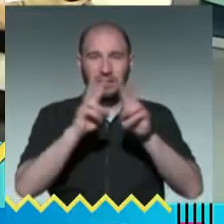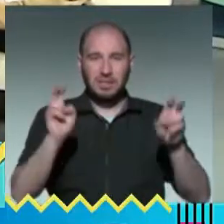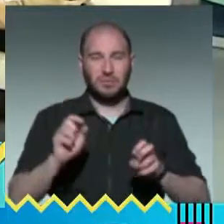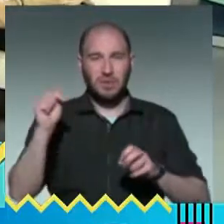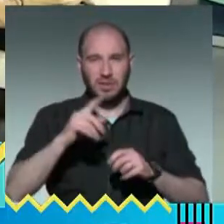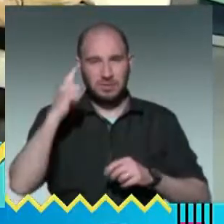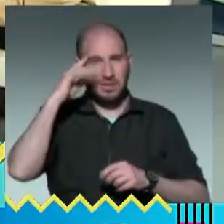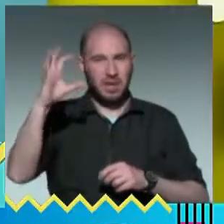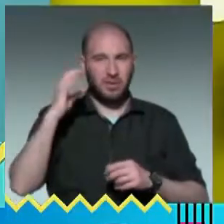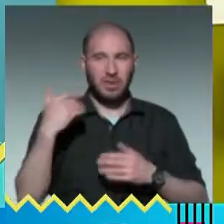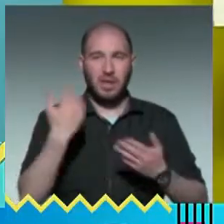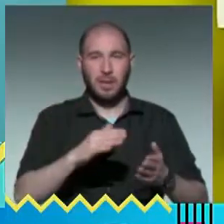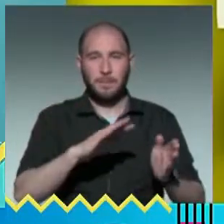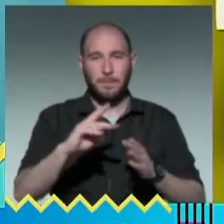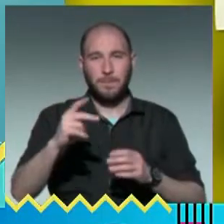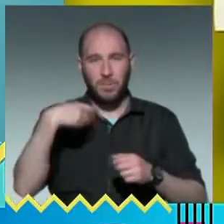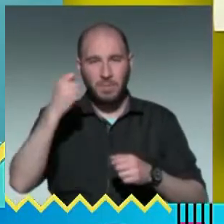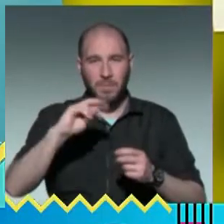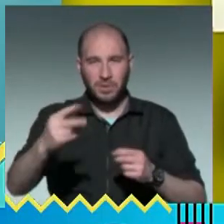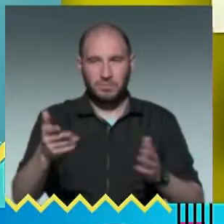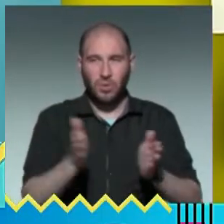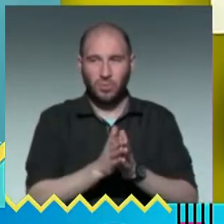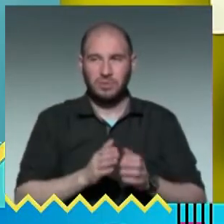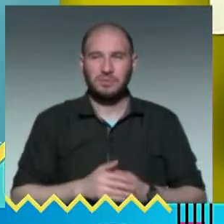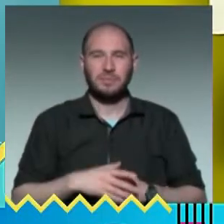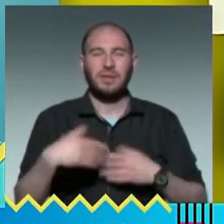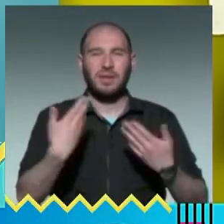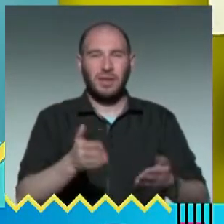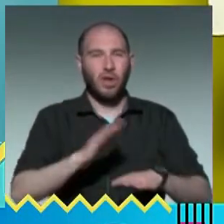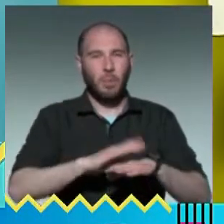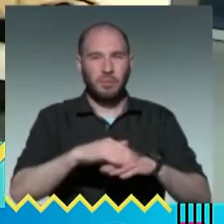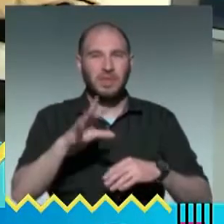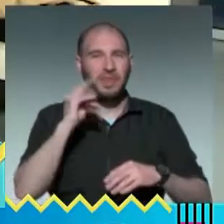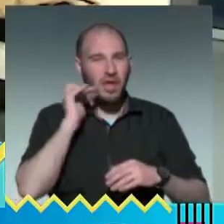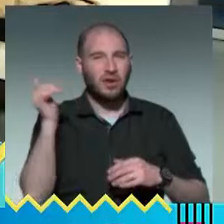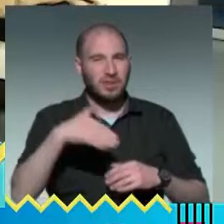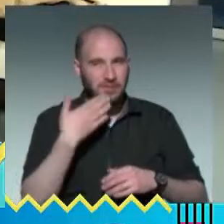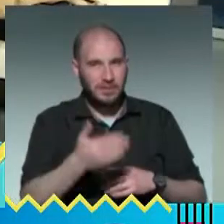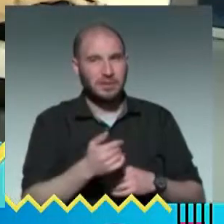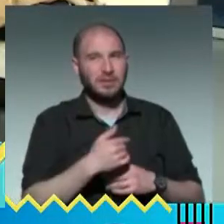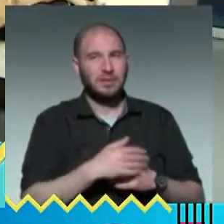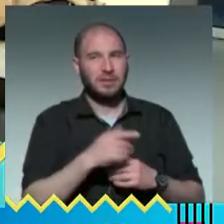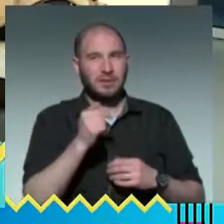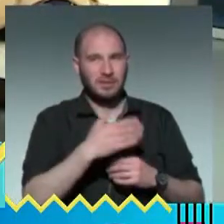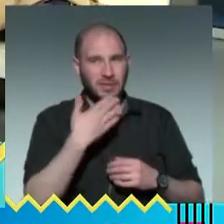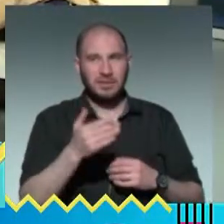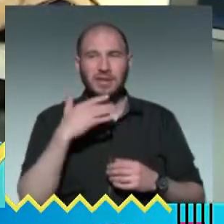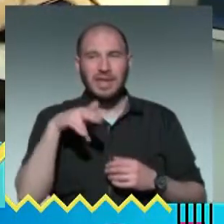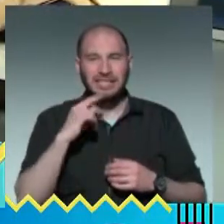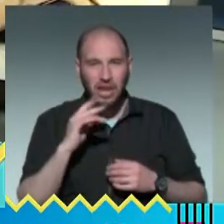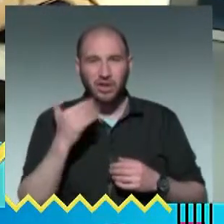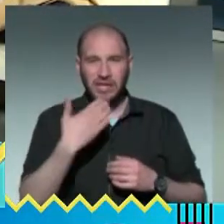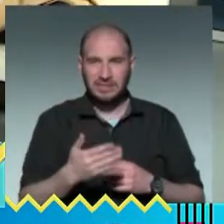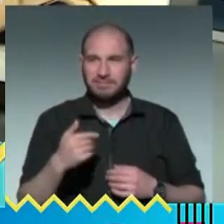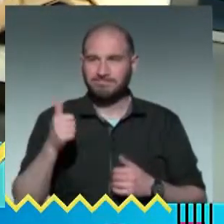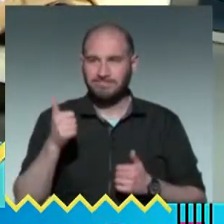vamos a quedar para darle paso al próximo programa que vamos a hacer juntos, así que los dejo comprometidos. Bien. Diego, muchas gracias por haber venido. A ustedes por la invitación. Natalia, muchísimas gracias.